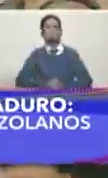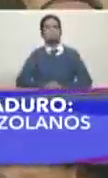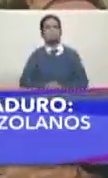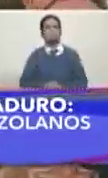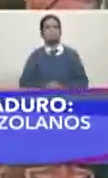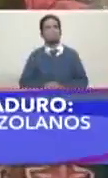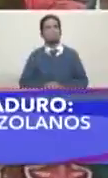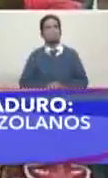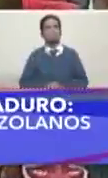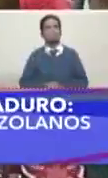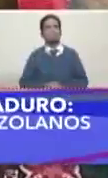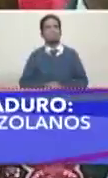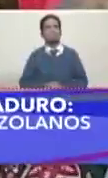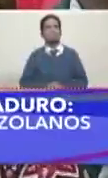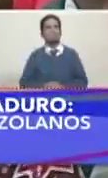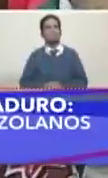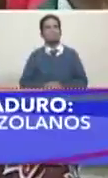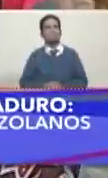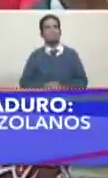Para llevar